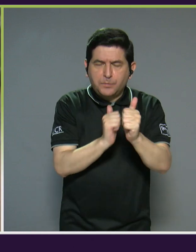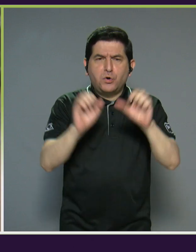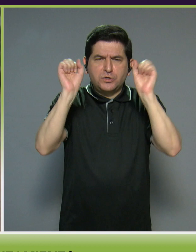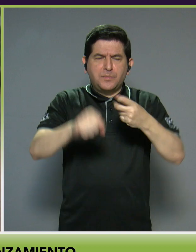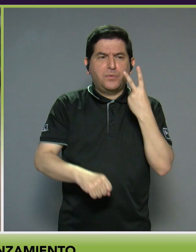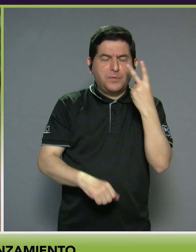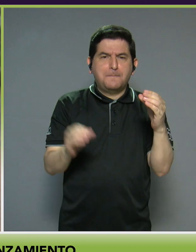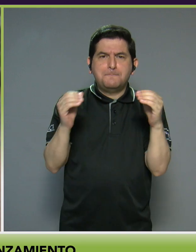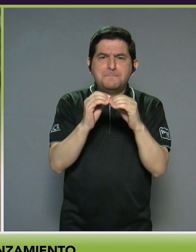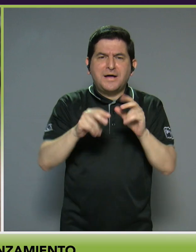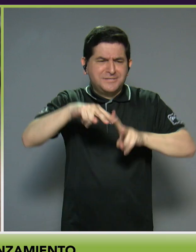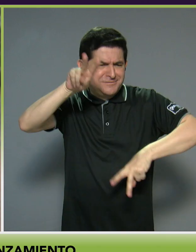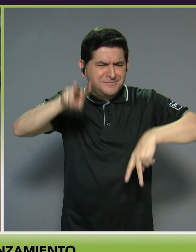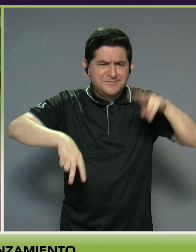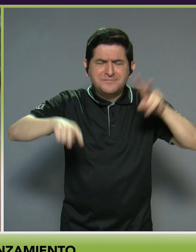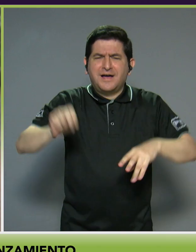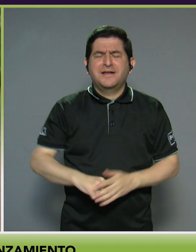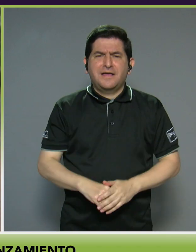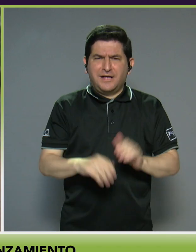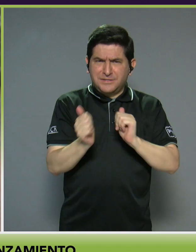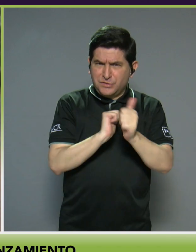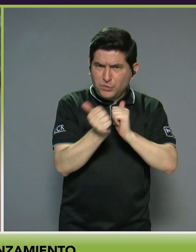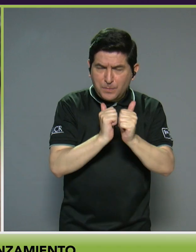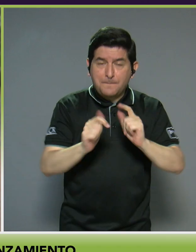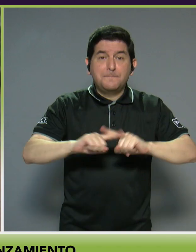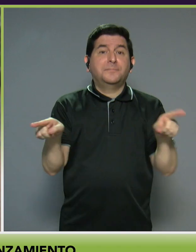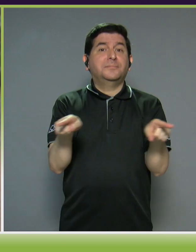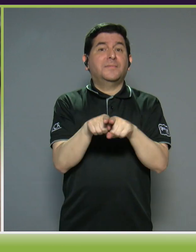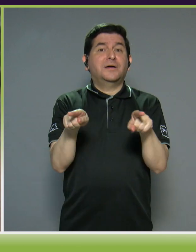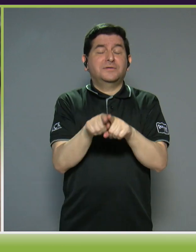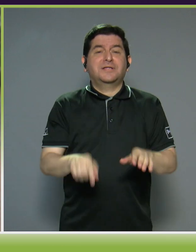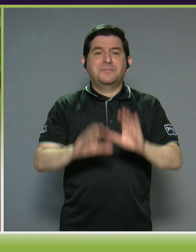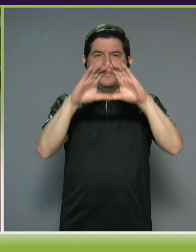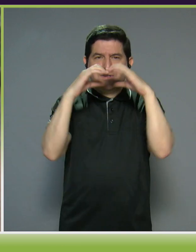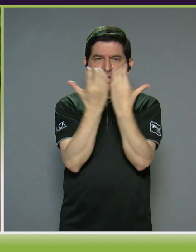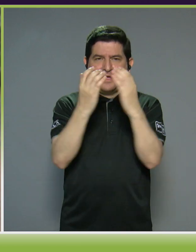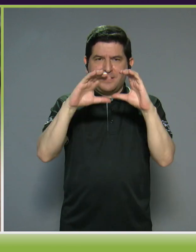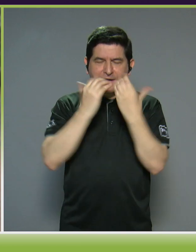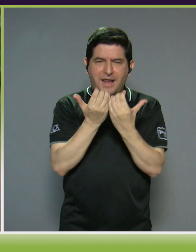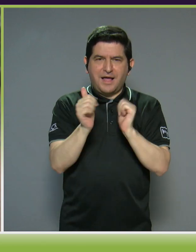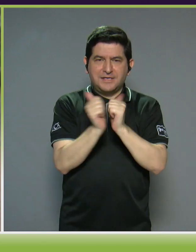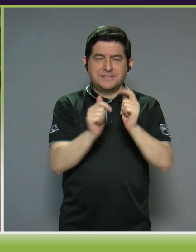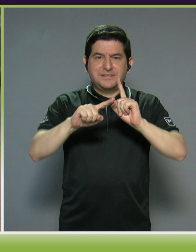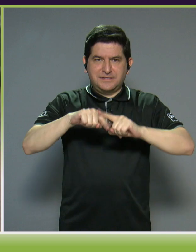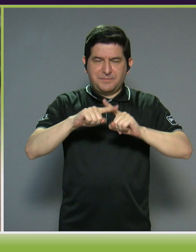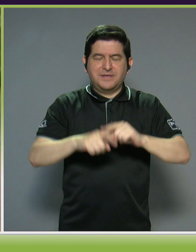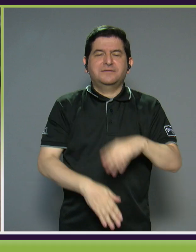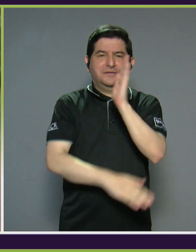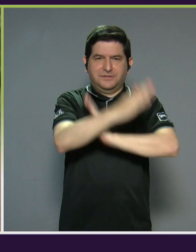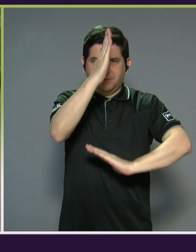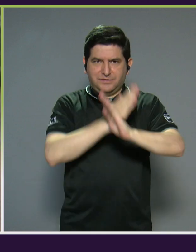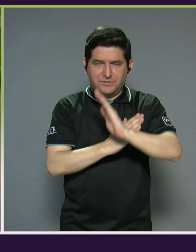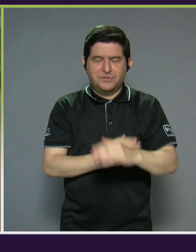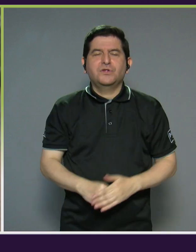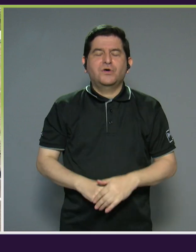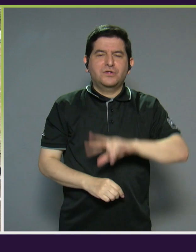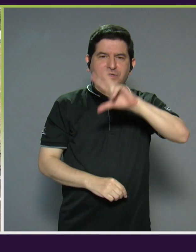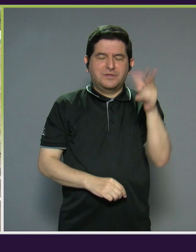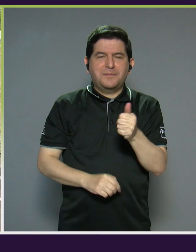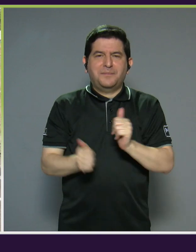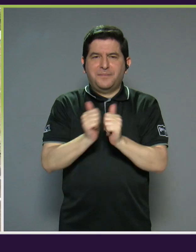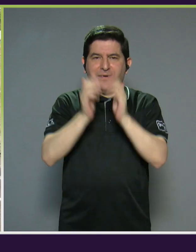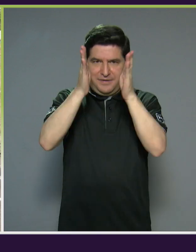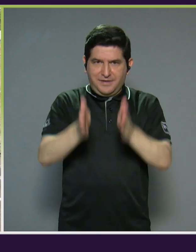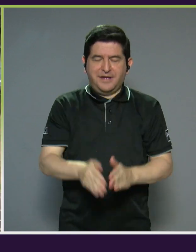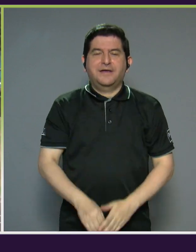podemos ver mayor variedad de eventos competitivos, pero también de clases deportivas según la condición de discapacidad de nuestros paraatletas.